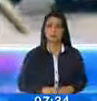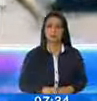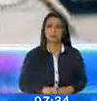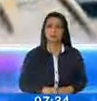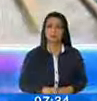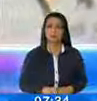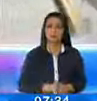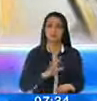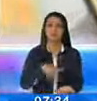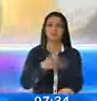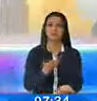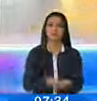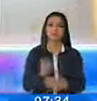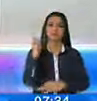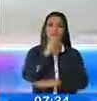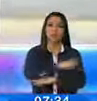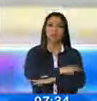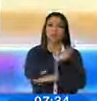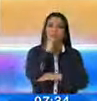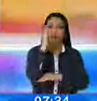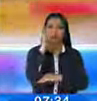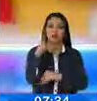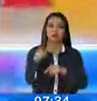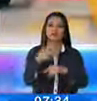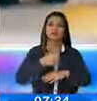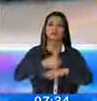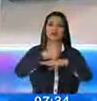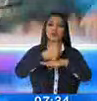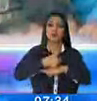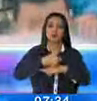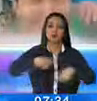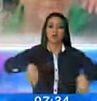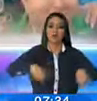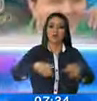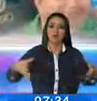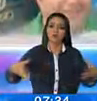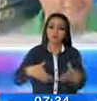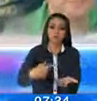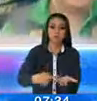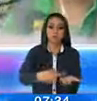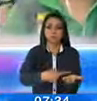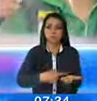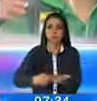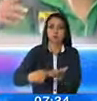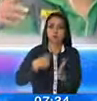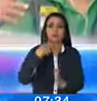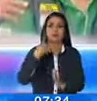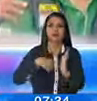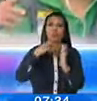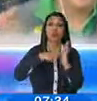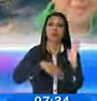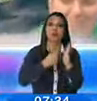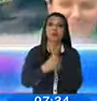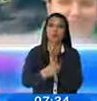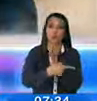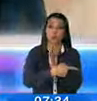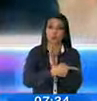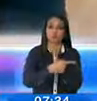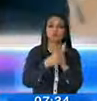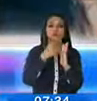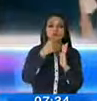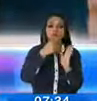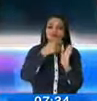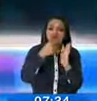Así llegó hasta Urtesa, donde se reunió con entidades involucradas a fin de normar los horarios en los que se aplicaría